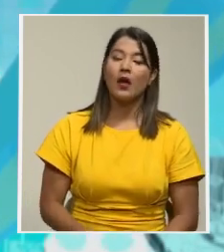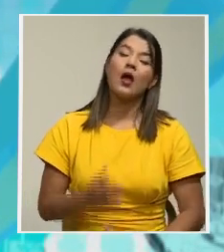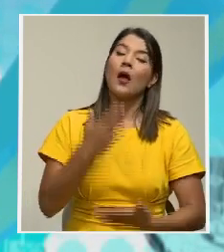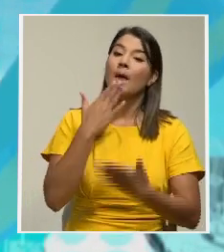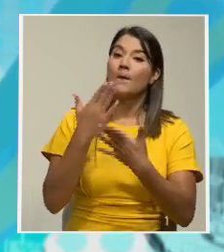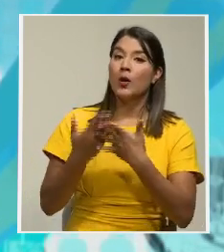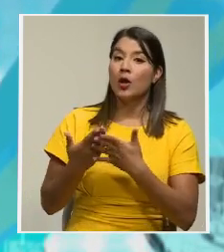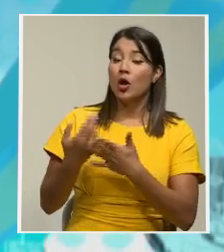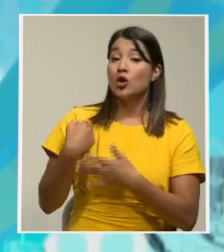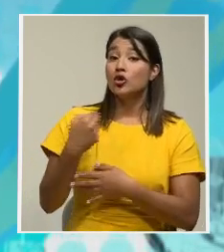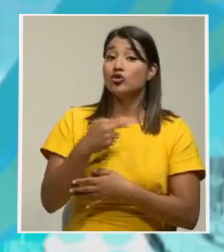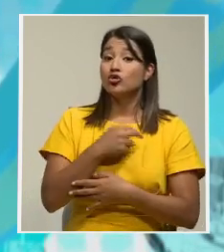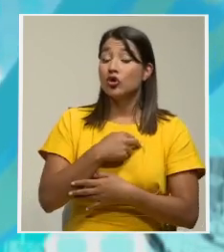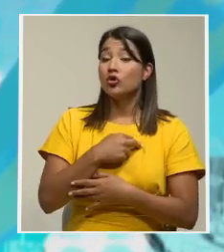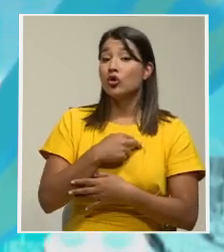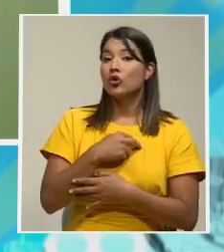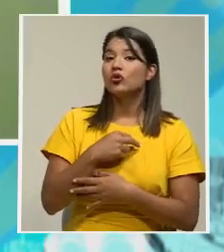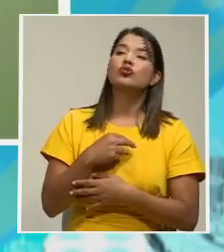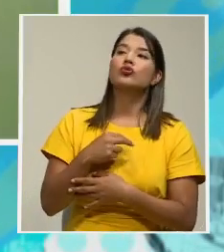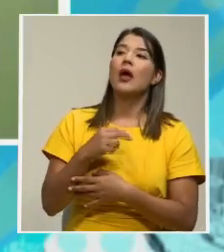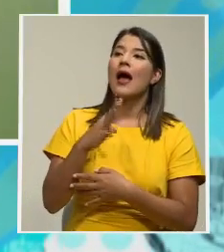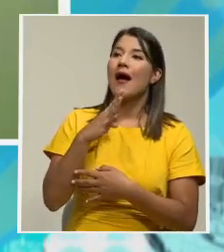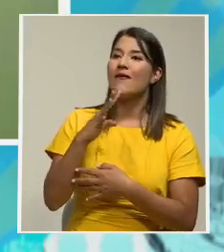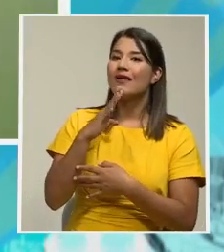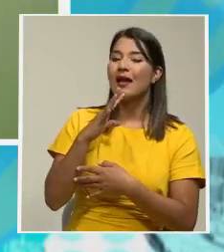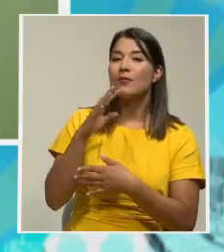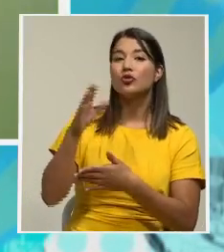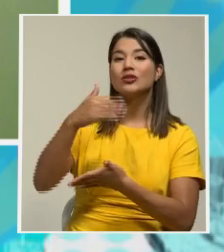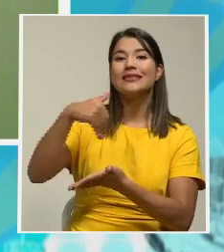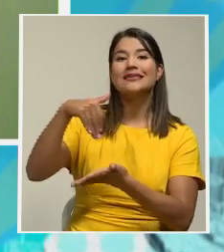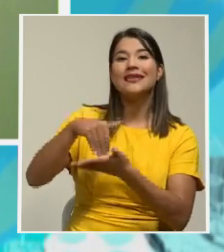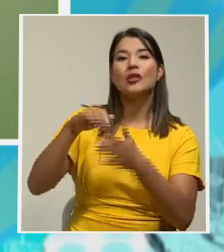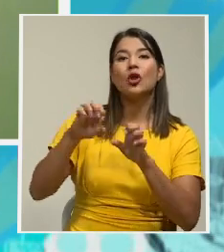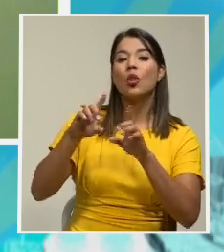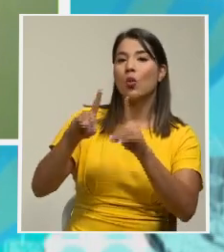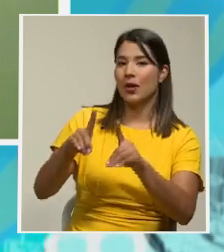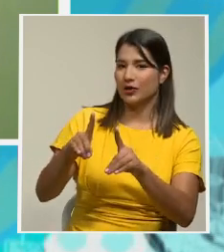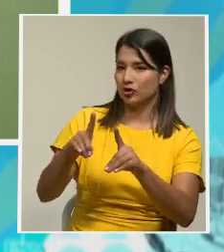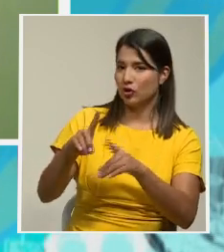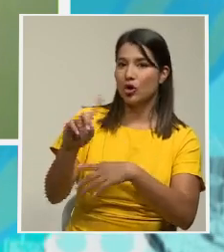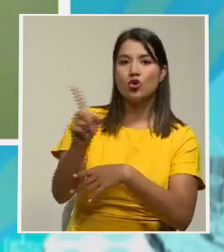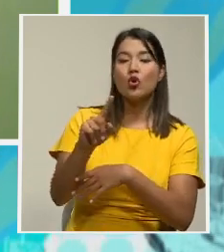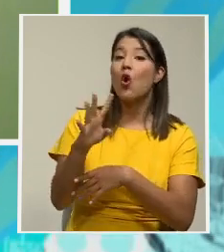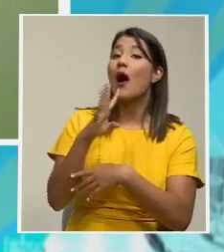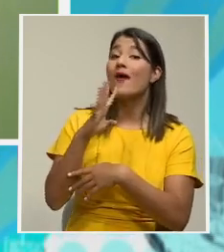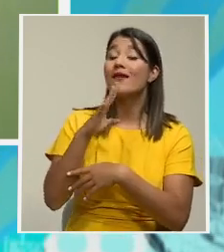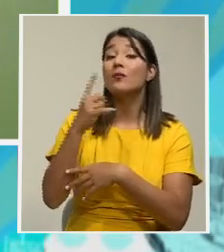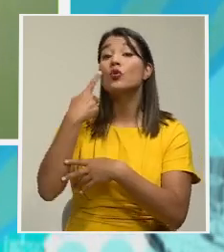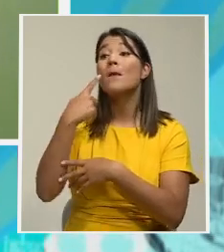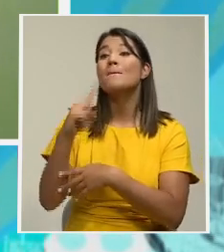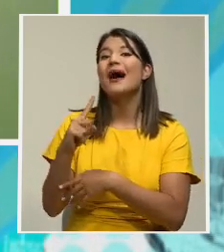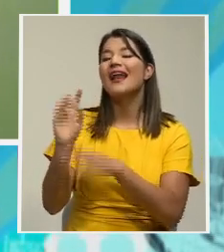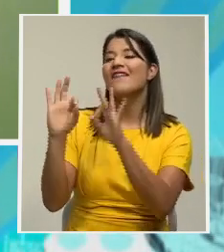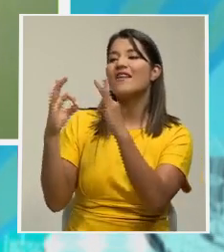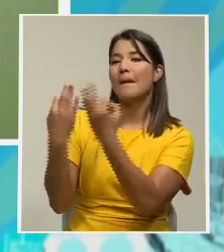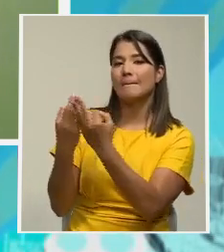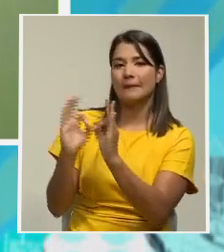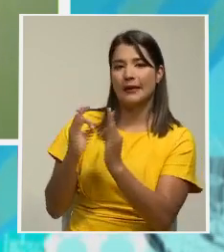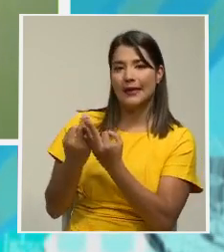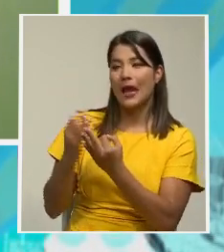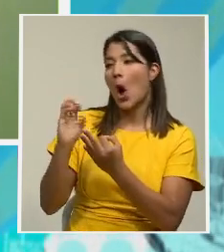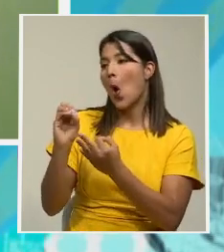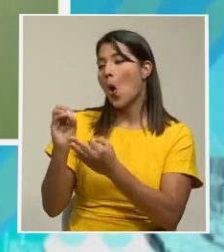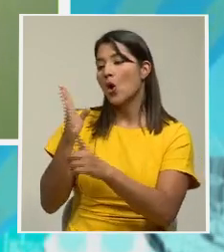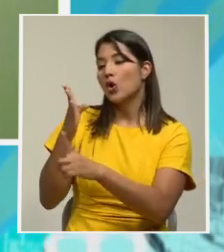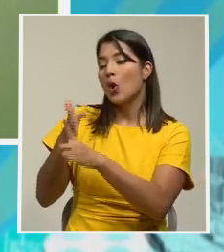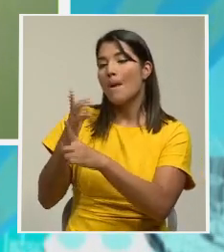Bueno, nosotros hablamos de centros educativos, ¿verdad? No estamos hablando de hogares, estamos hablando de centros educativos, todo lo que son